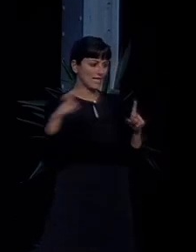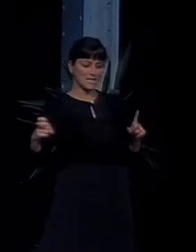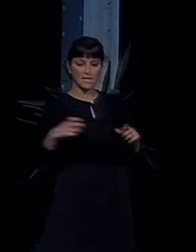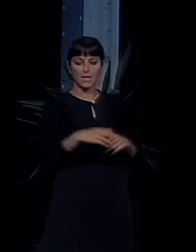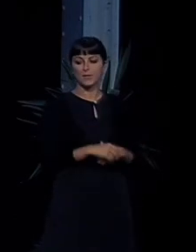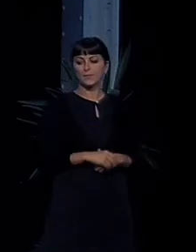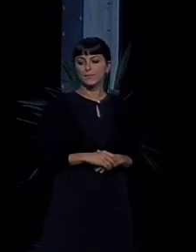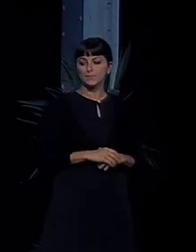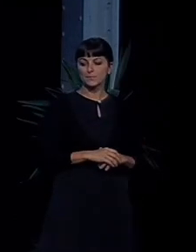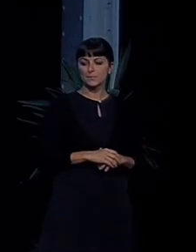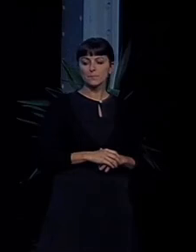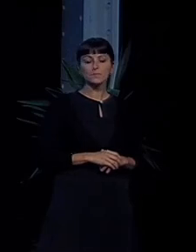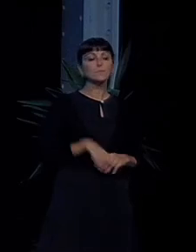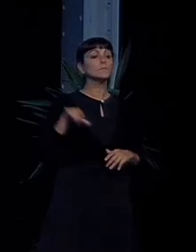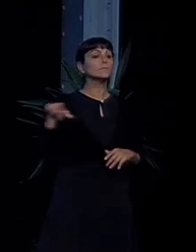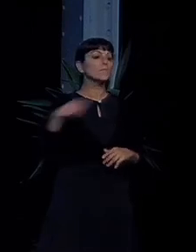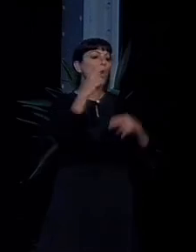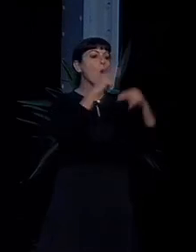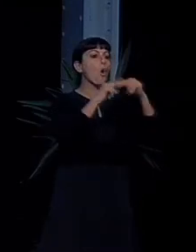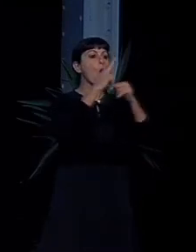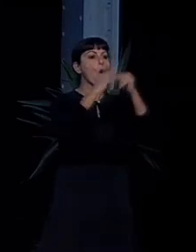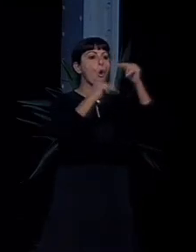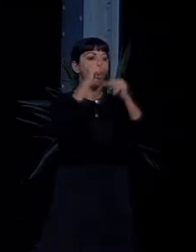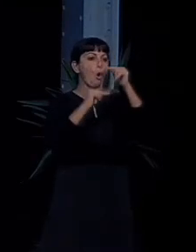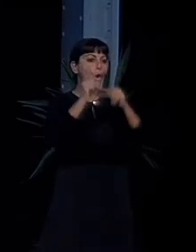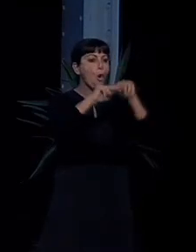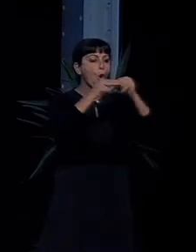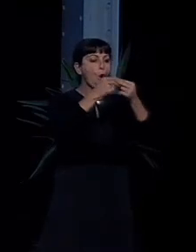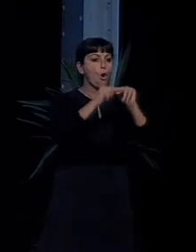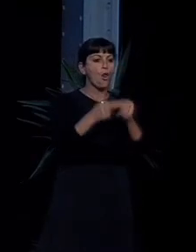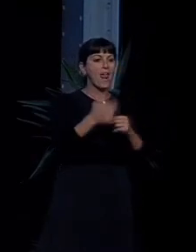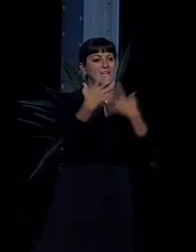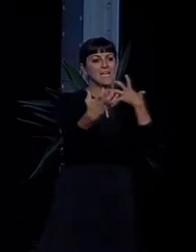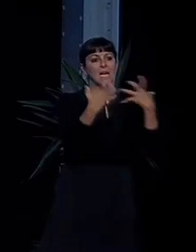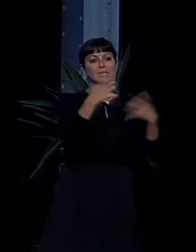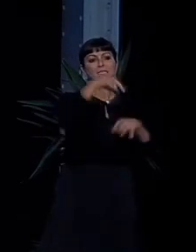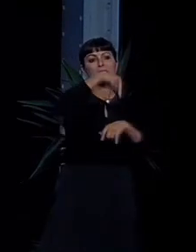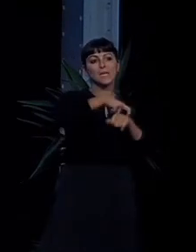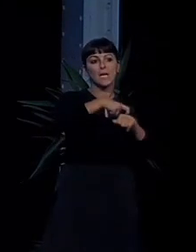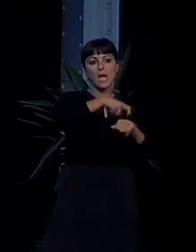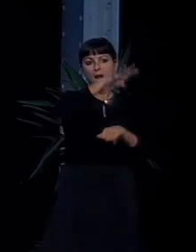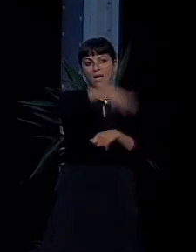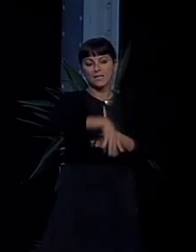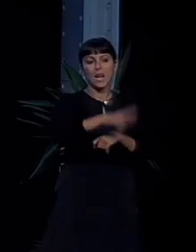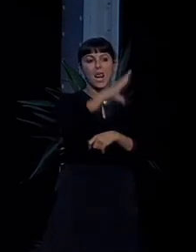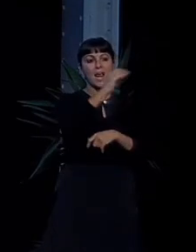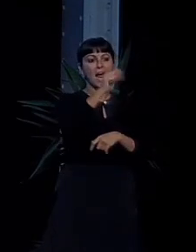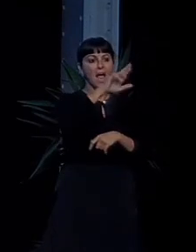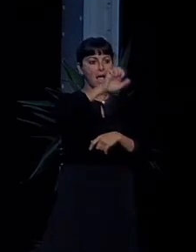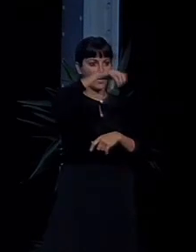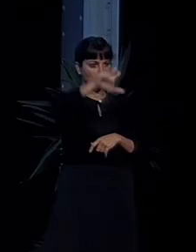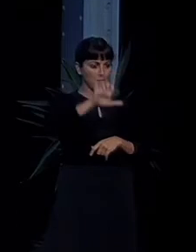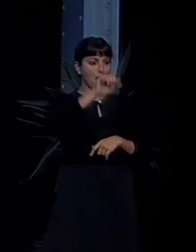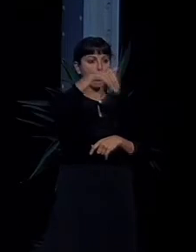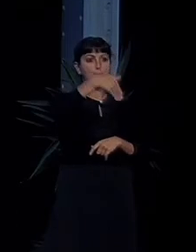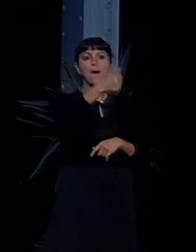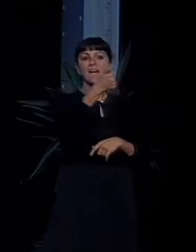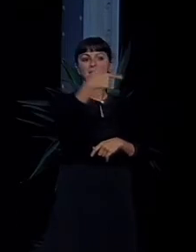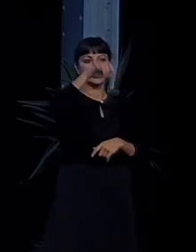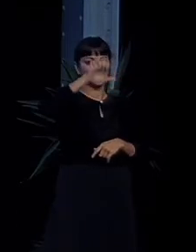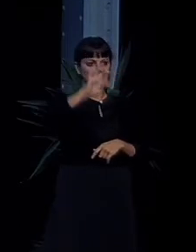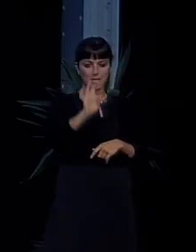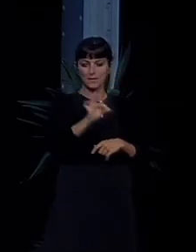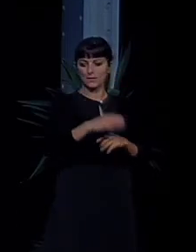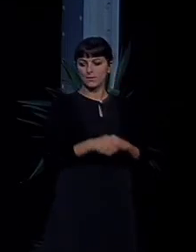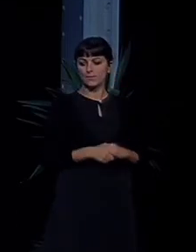Es un collage de una artista catalana, Carme Mayén, y que representa a la perfección esta idea